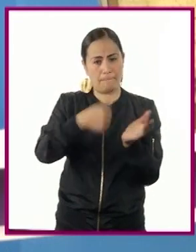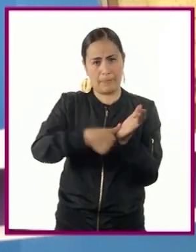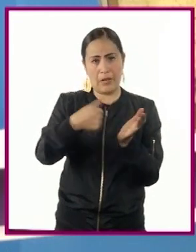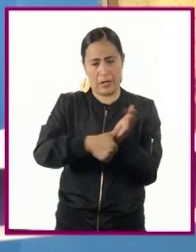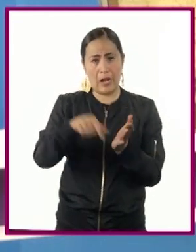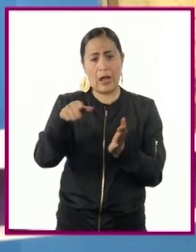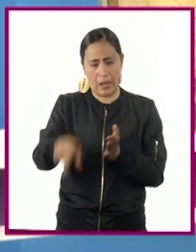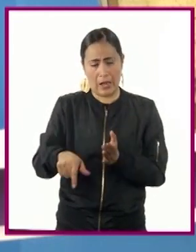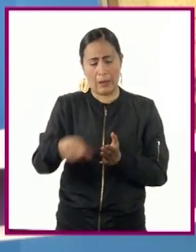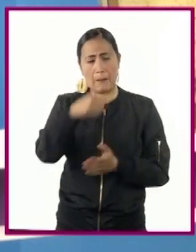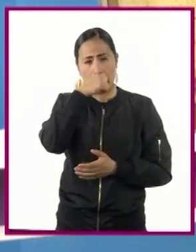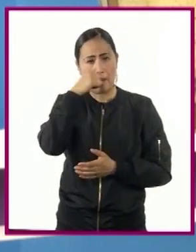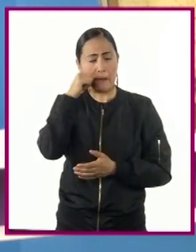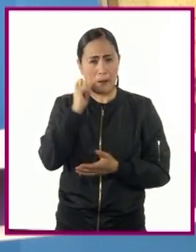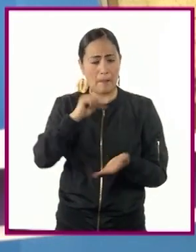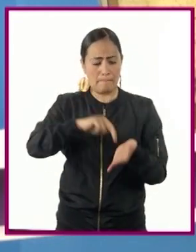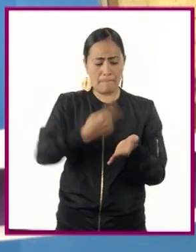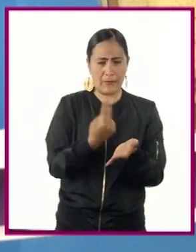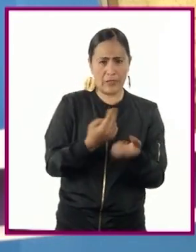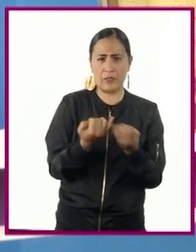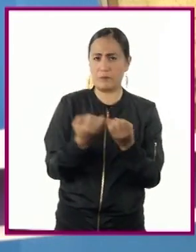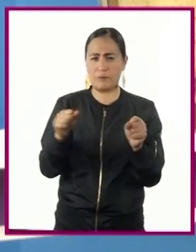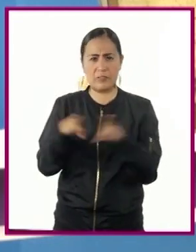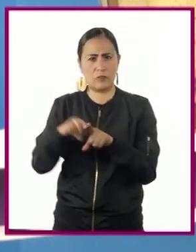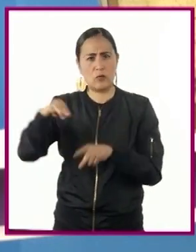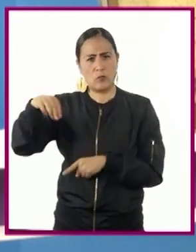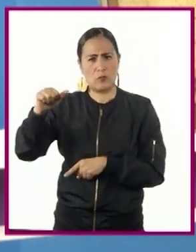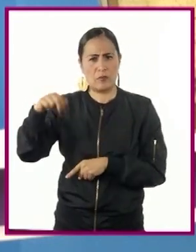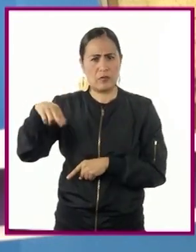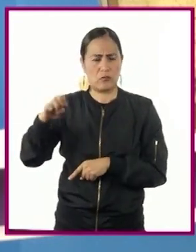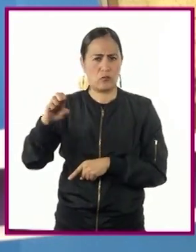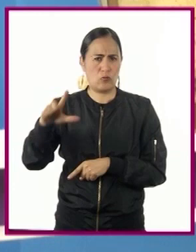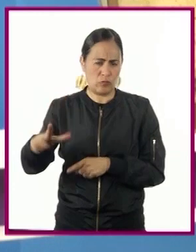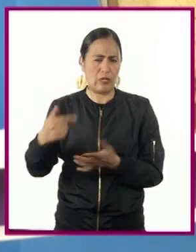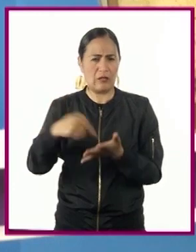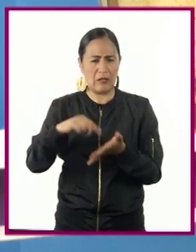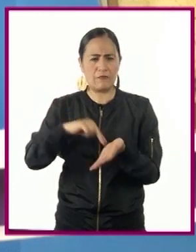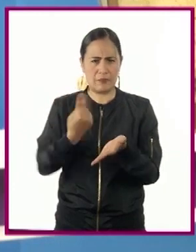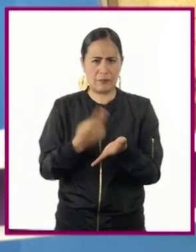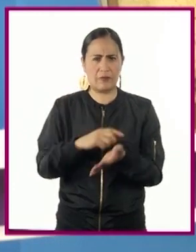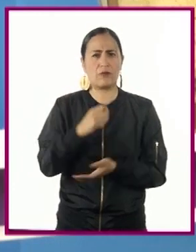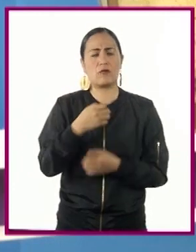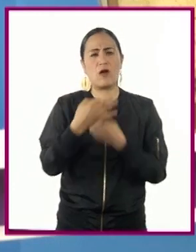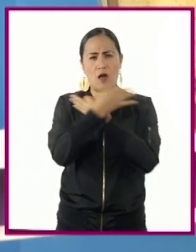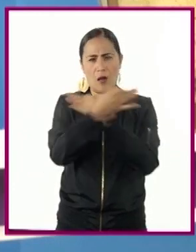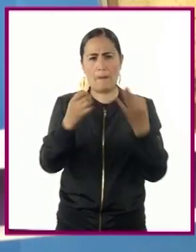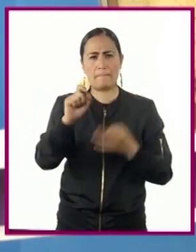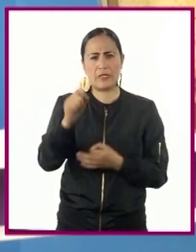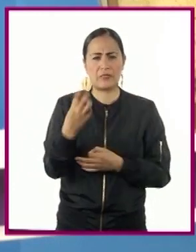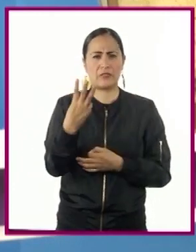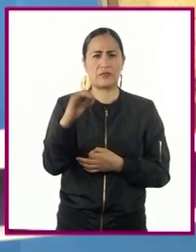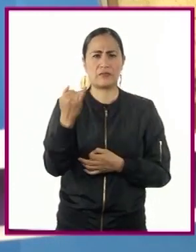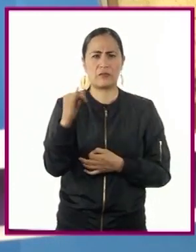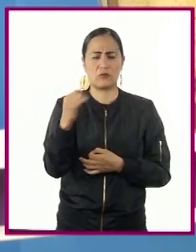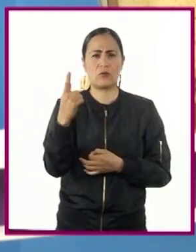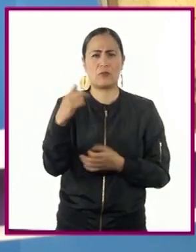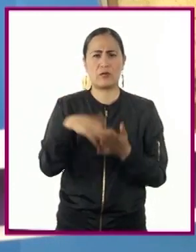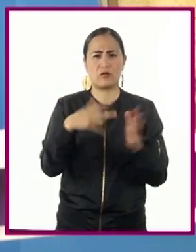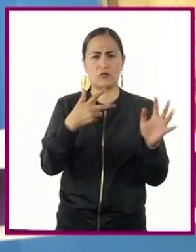Benito Juárez y refrendada por Manuel Ruiz, ministro de Justicia, promulgada el 23 de julio de